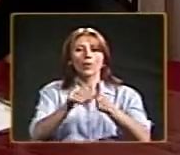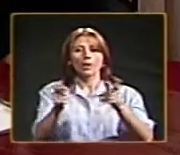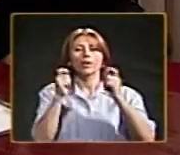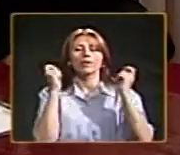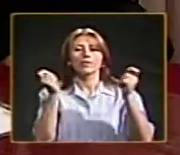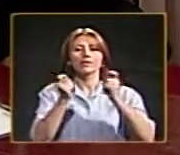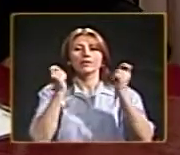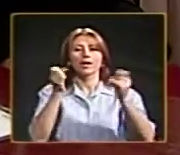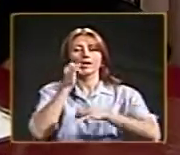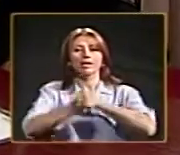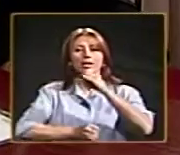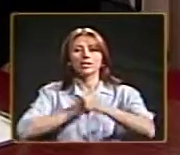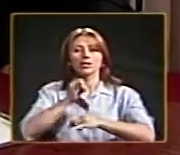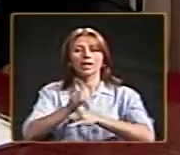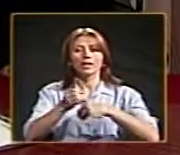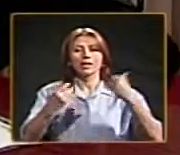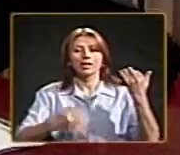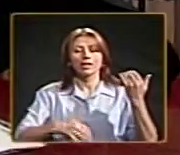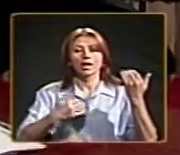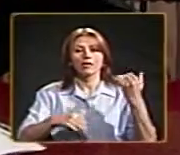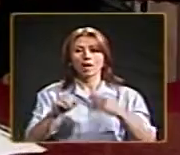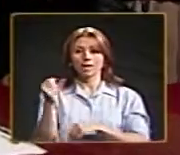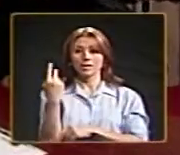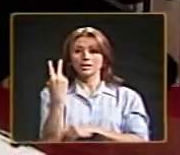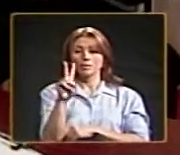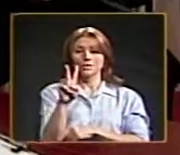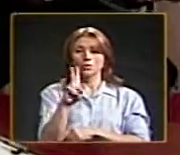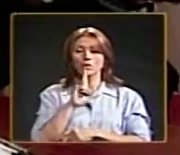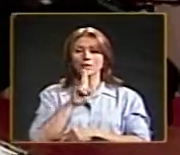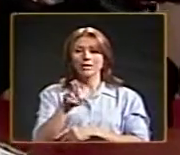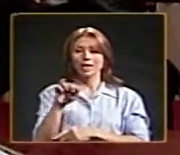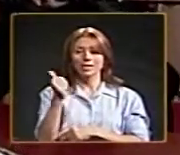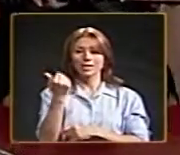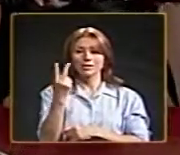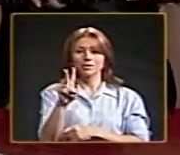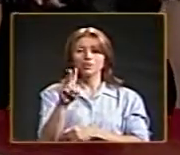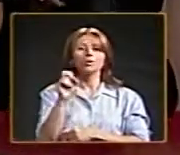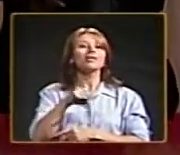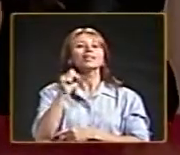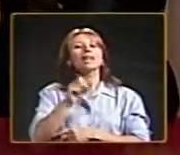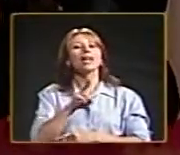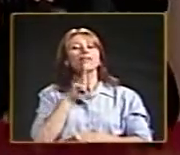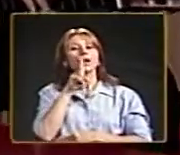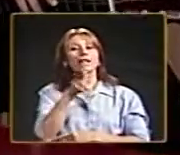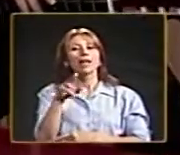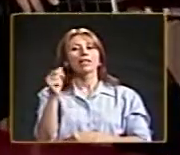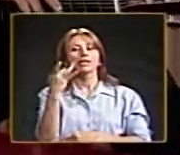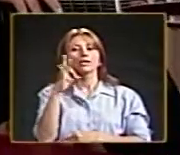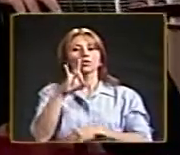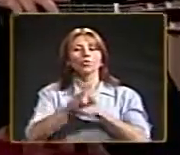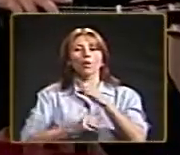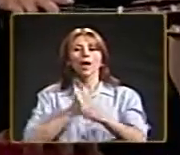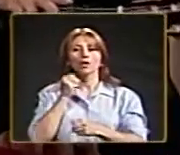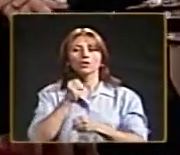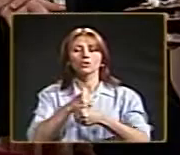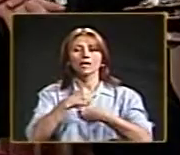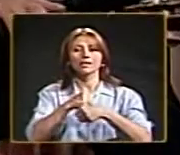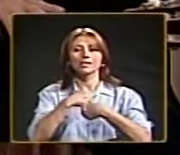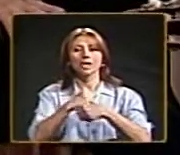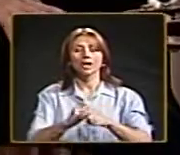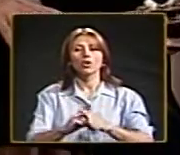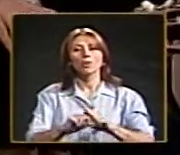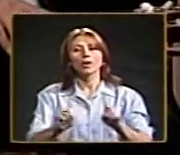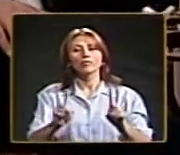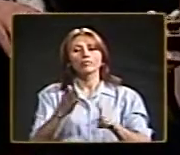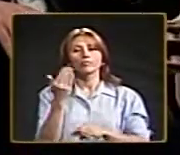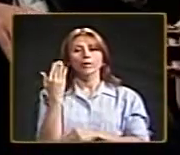Internacional de Guitarra de Costa Rica. 12ª ya, que ya son... 12ª, sí. Ajá, sí. Ya son varios años. En realidad son 18 años de hacerlo, solo que al